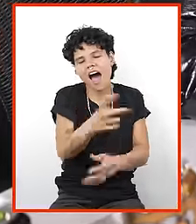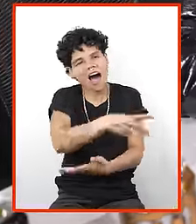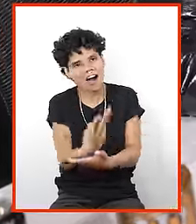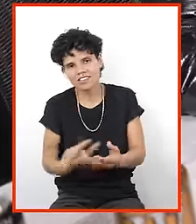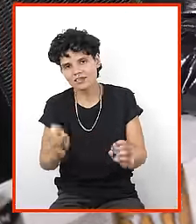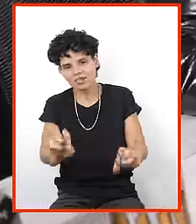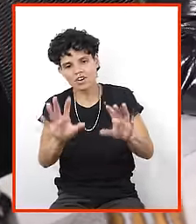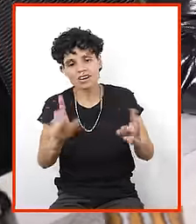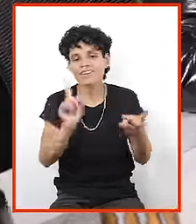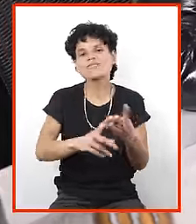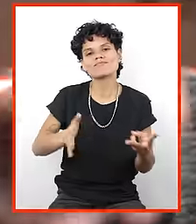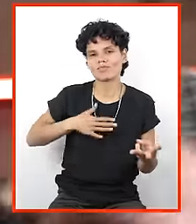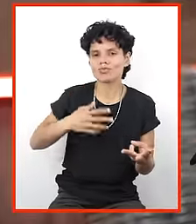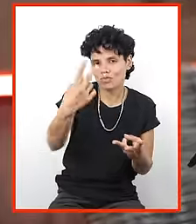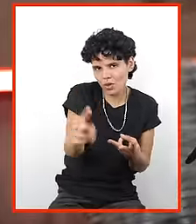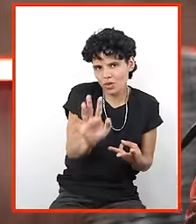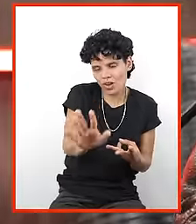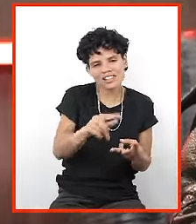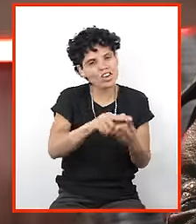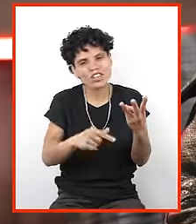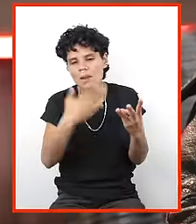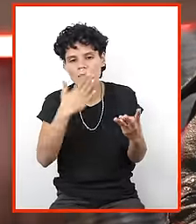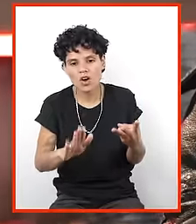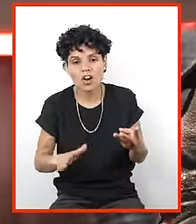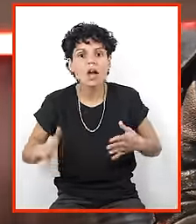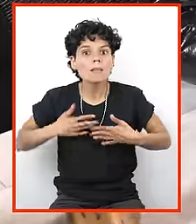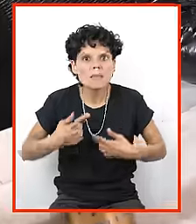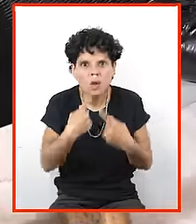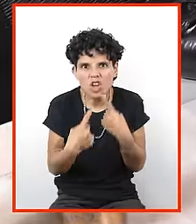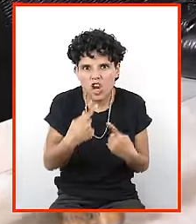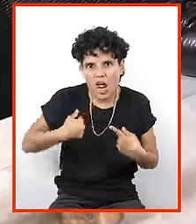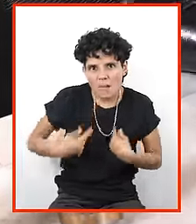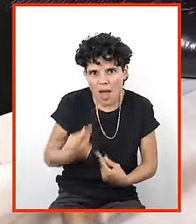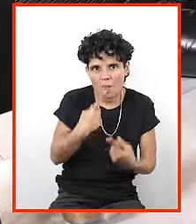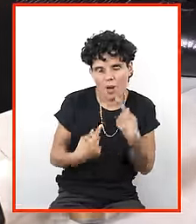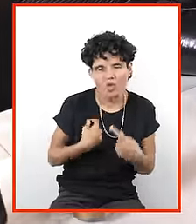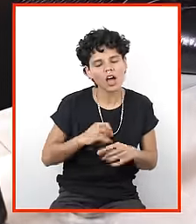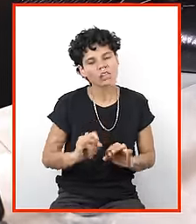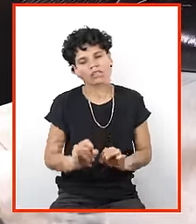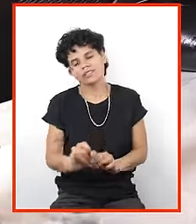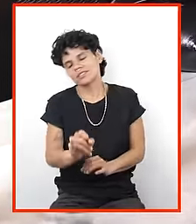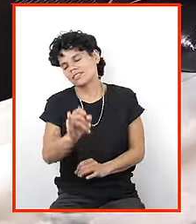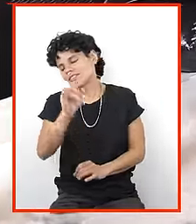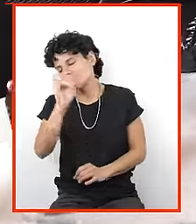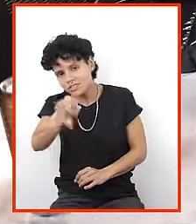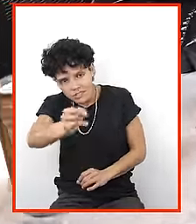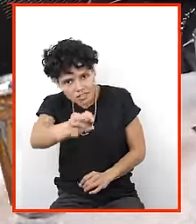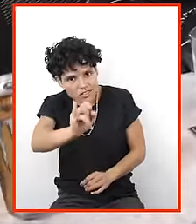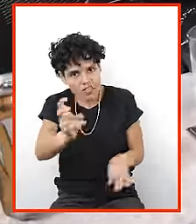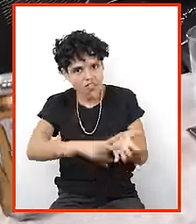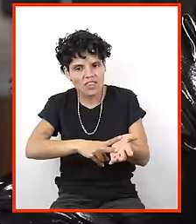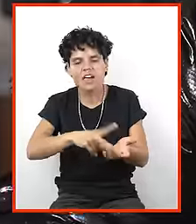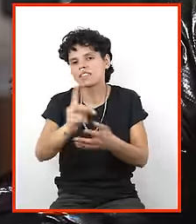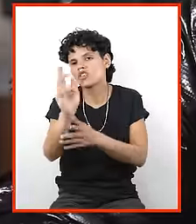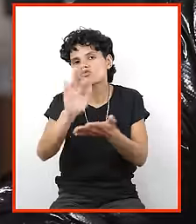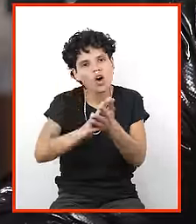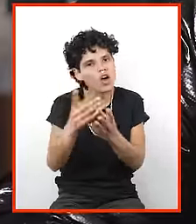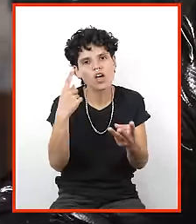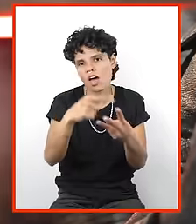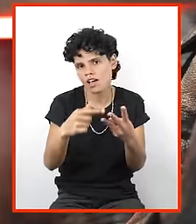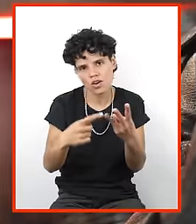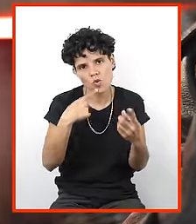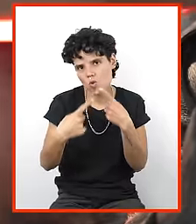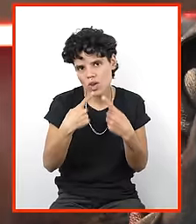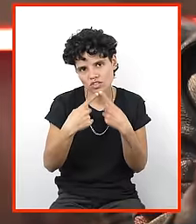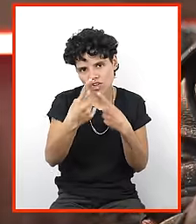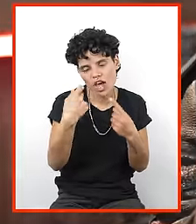arte. Y tu cuestionario. Mi cuestionario. Está entre los tres mejores cuestionarios. Mi cuestionario, cuestionario no te puedo creer. Dentro de todo. ¿De y, verdad? Sí, y le vamos a sacar mucho partido